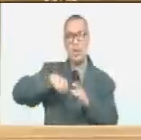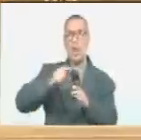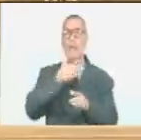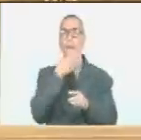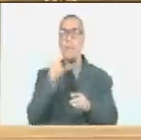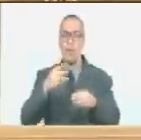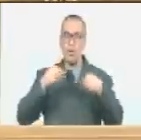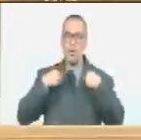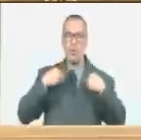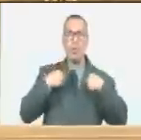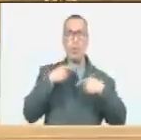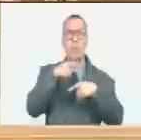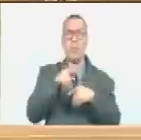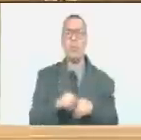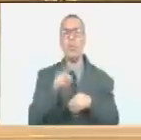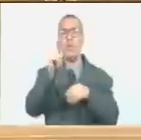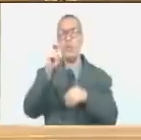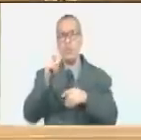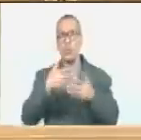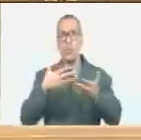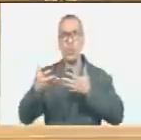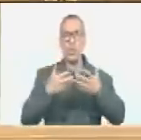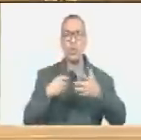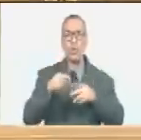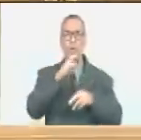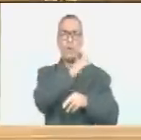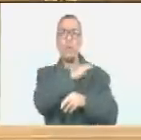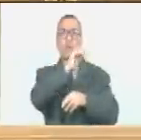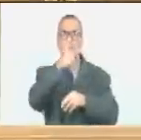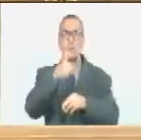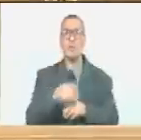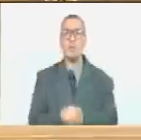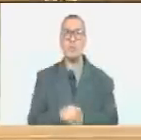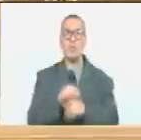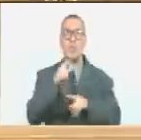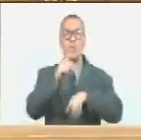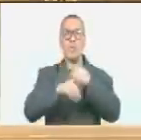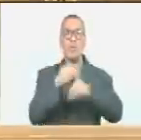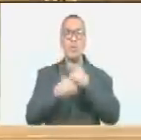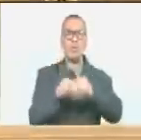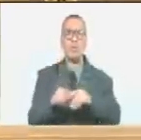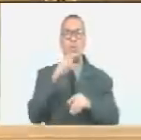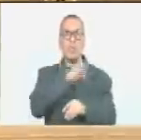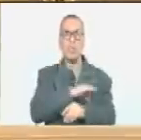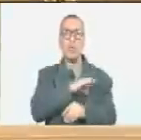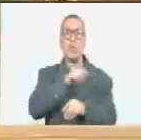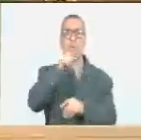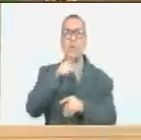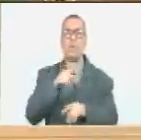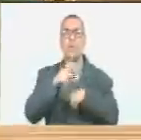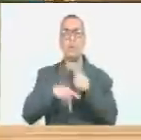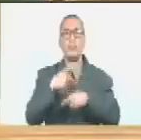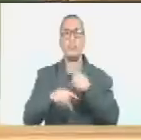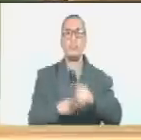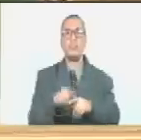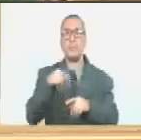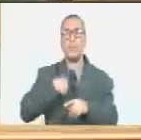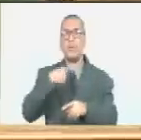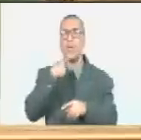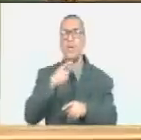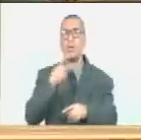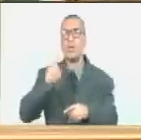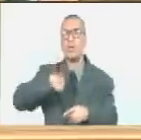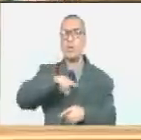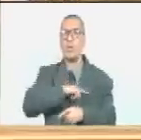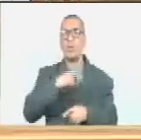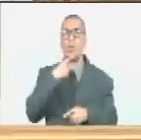mejor vivir y una nueva convivencia para generar relaciones sociales de producción. Es decir, nosotros